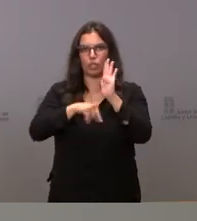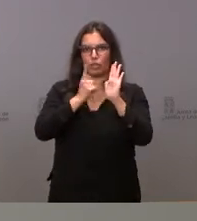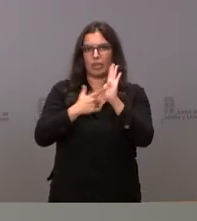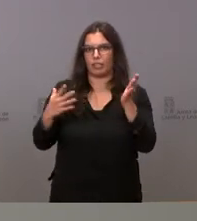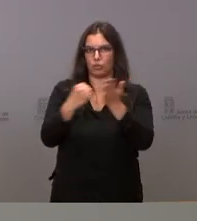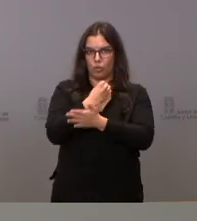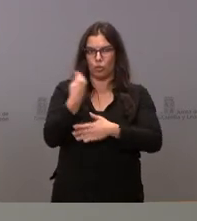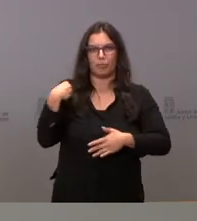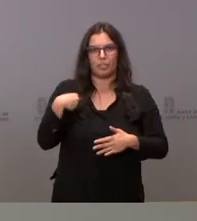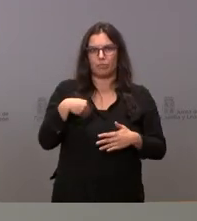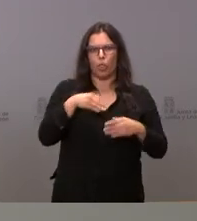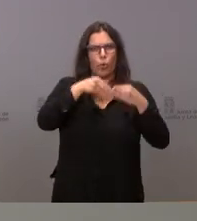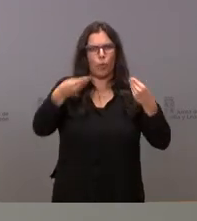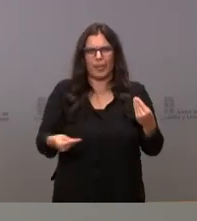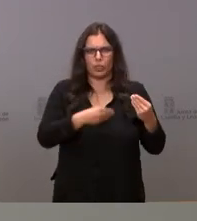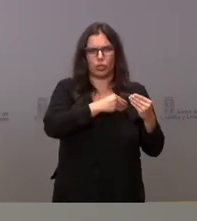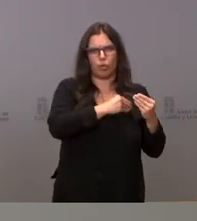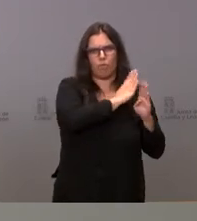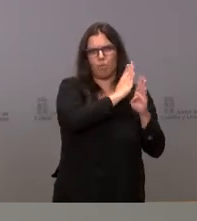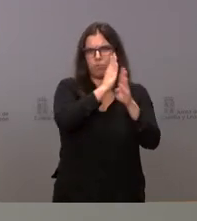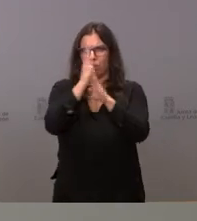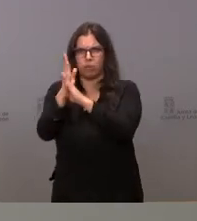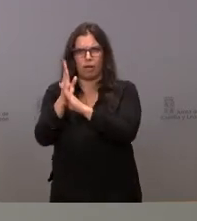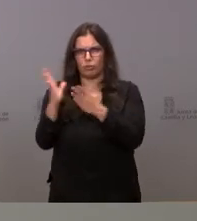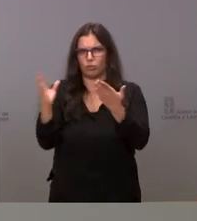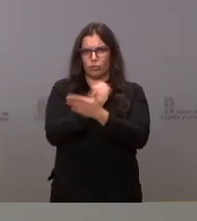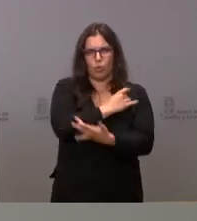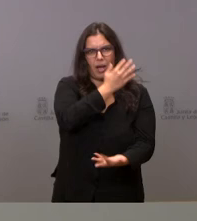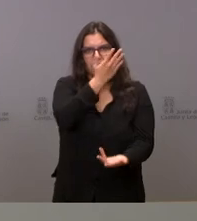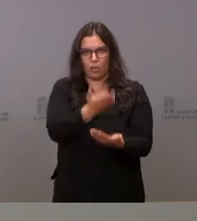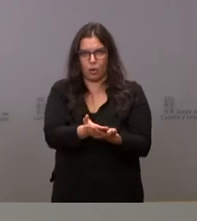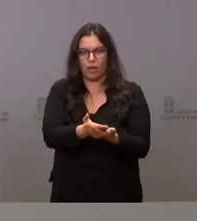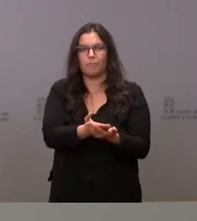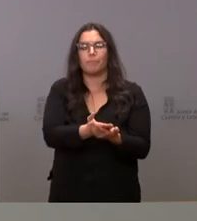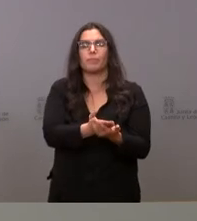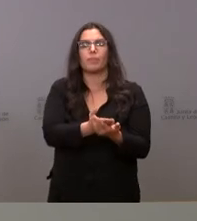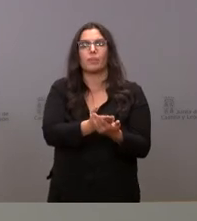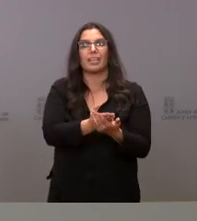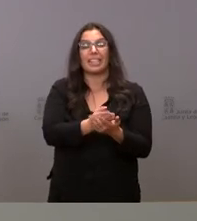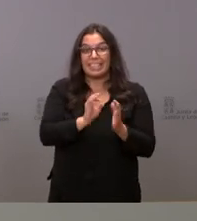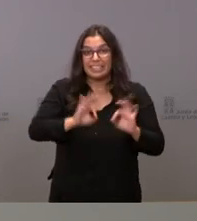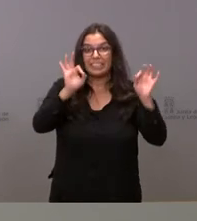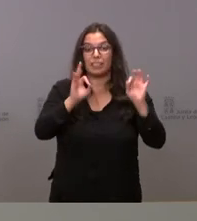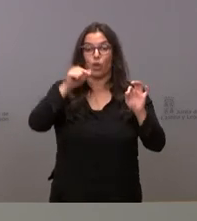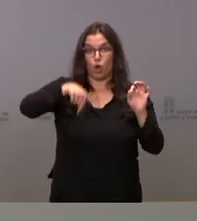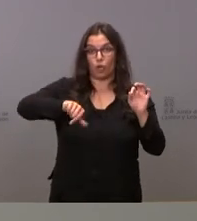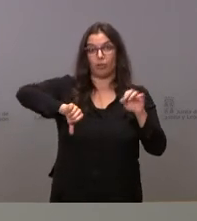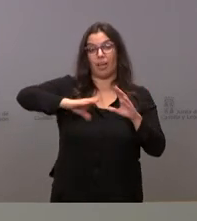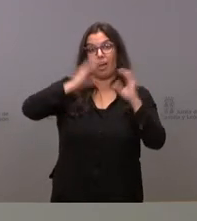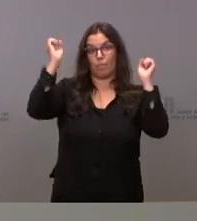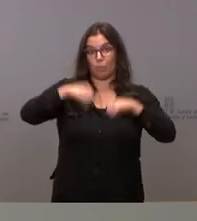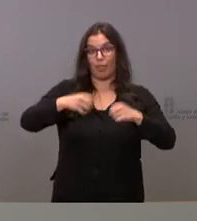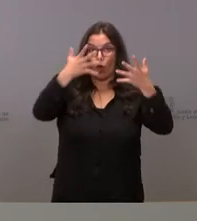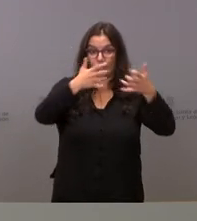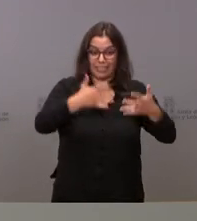Huella Normativa, ver todos los documentos que se han generado en esta tramitación y especialmente ver el texto que se ha aprobado hoy, que es el mismo